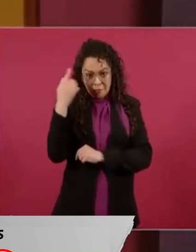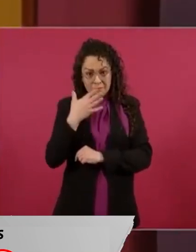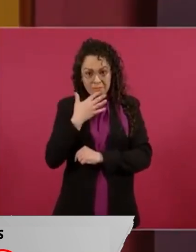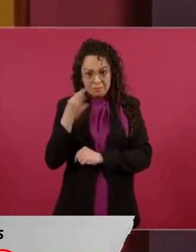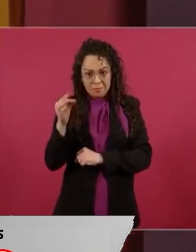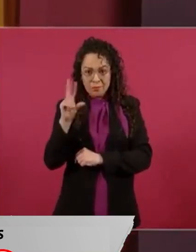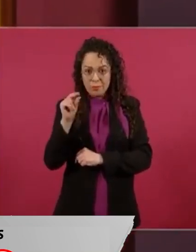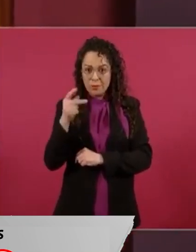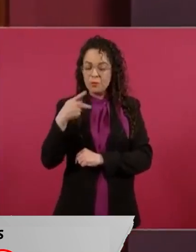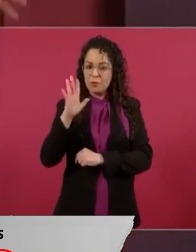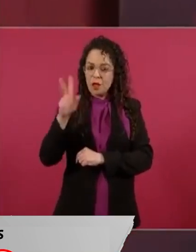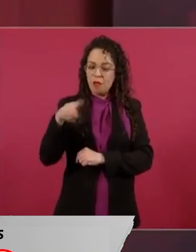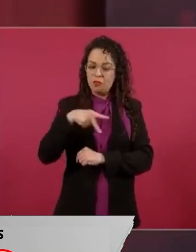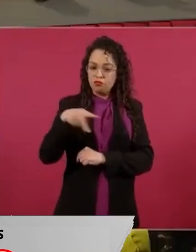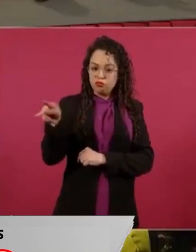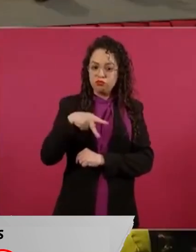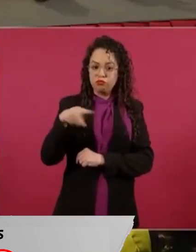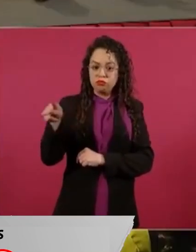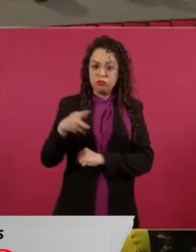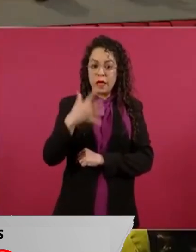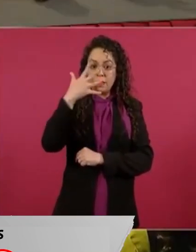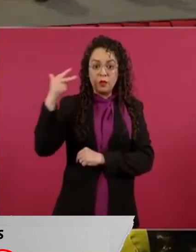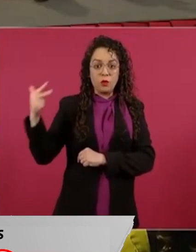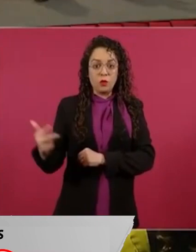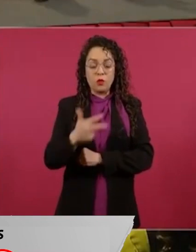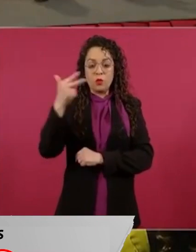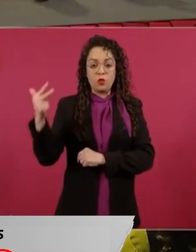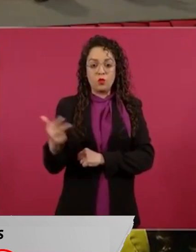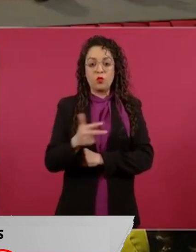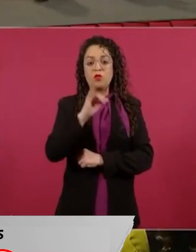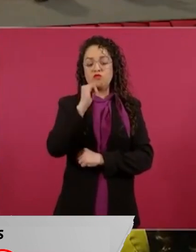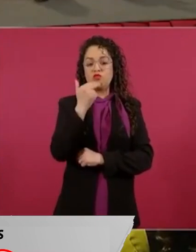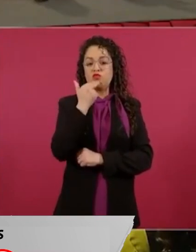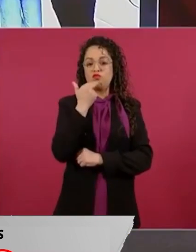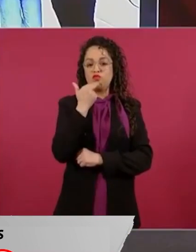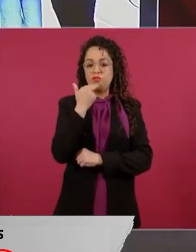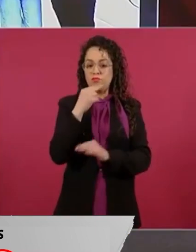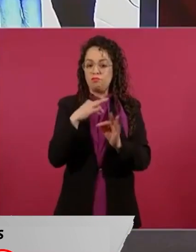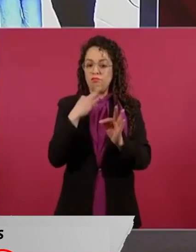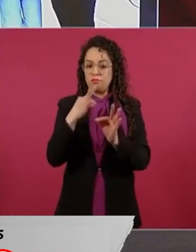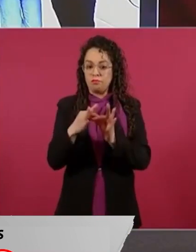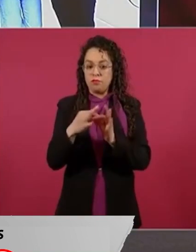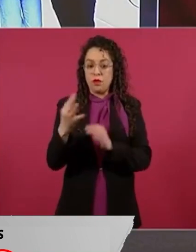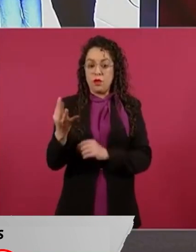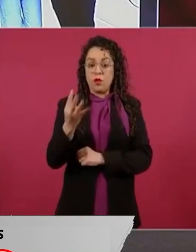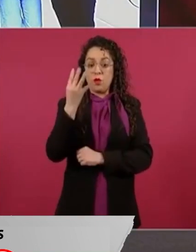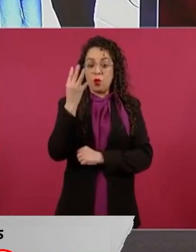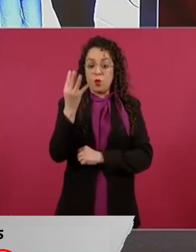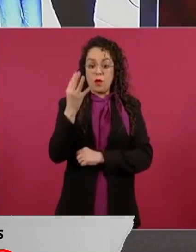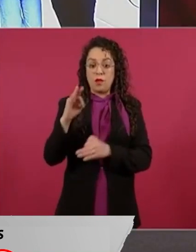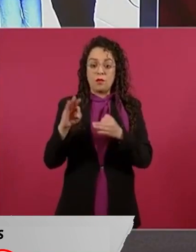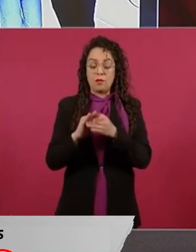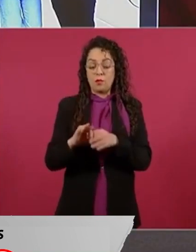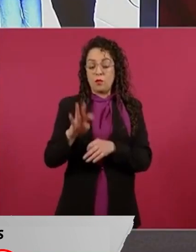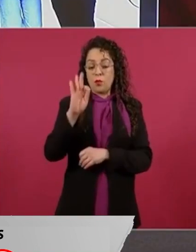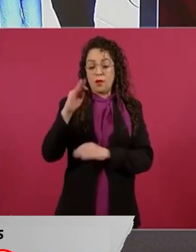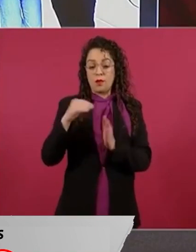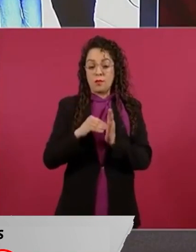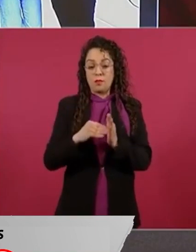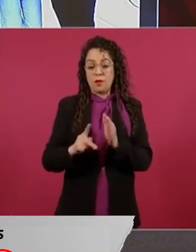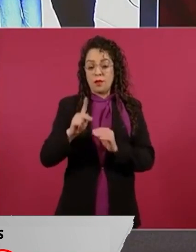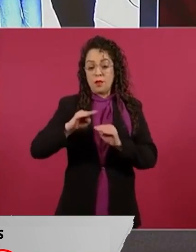es lo que se ha recorrido utilizando los cinco trenes que tenemos en operación. Los primeros cuatro ya cercanos a los 40 mil kilómetros.